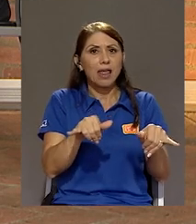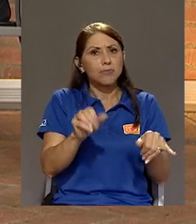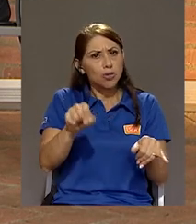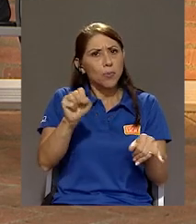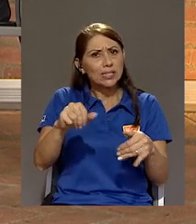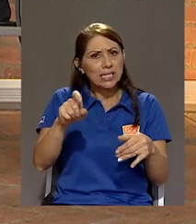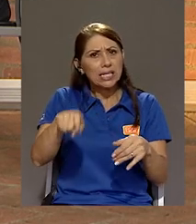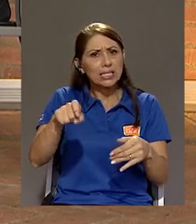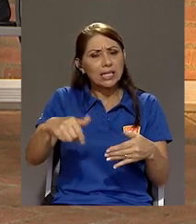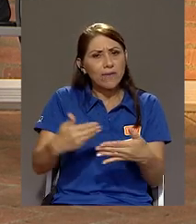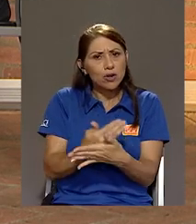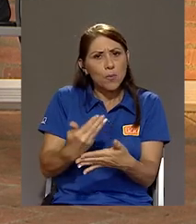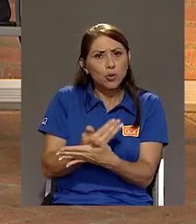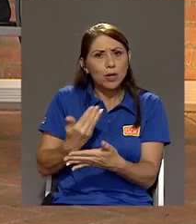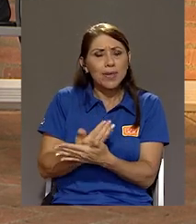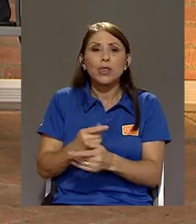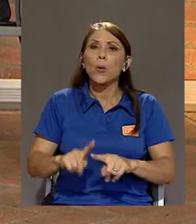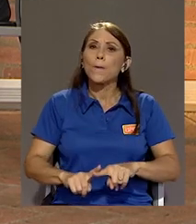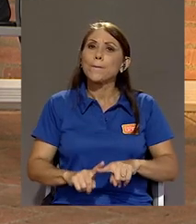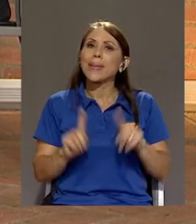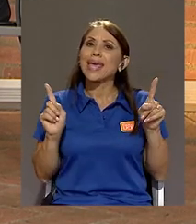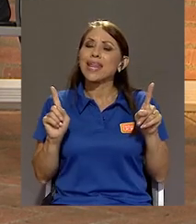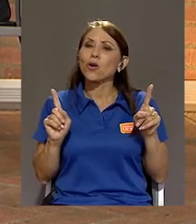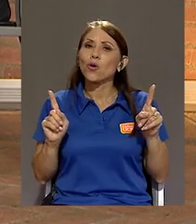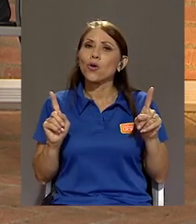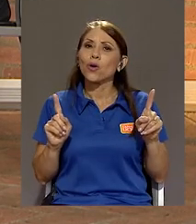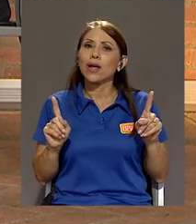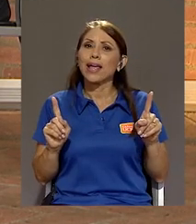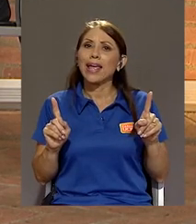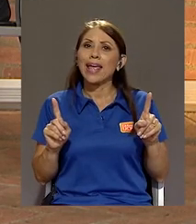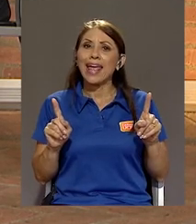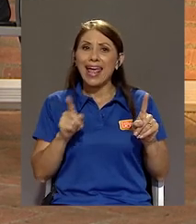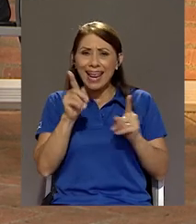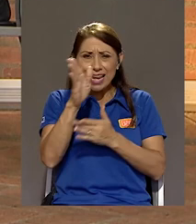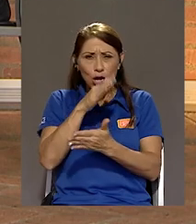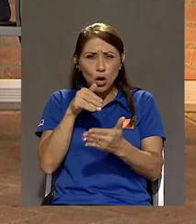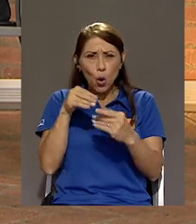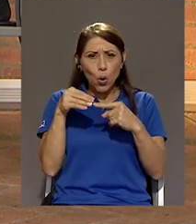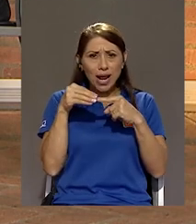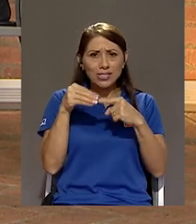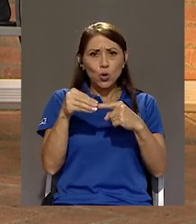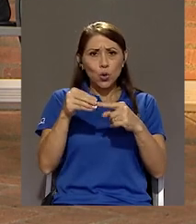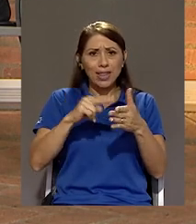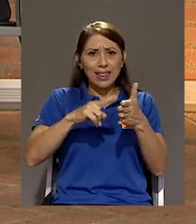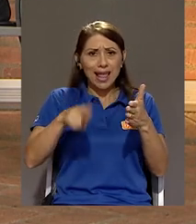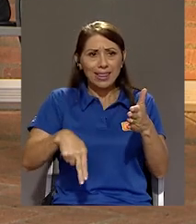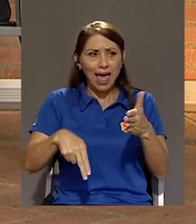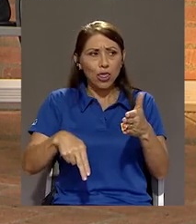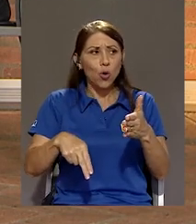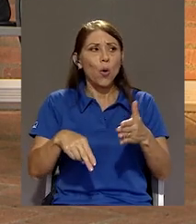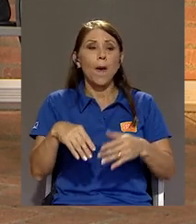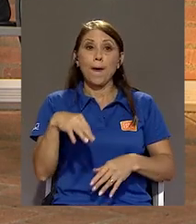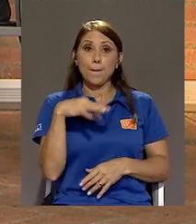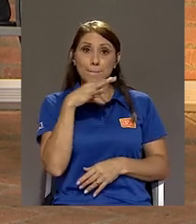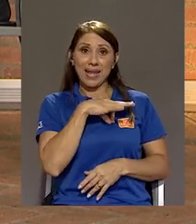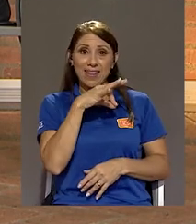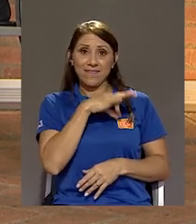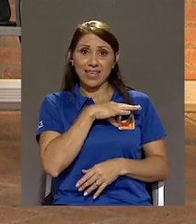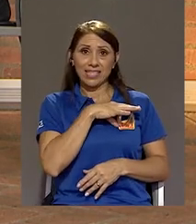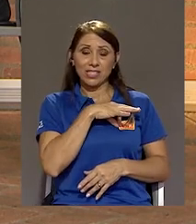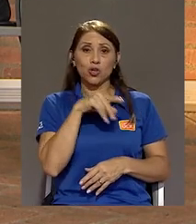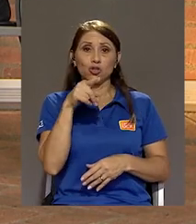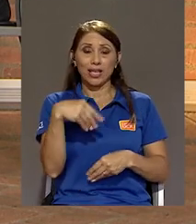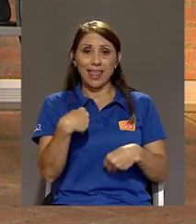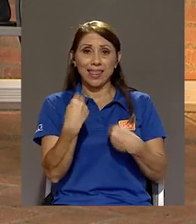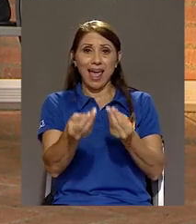remozamiento, pero el corazón del tratado, los beneficios que eso había traído a las tres economías